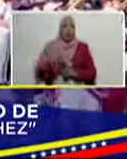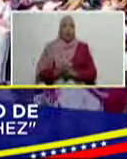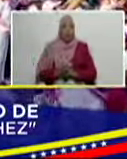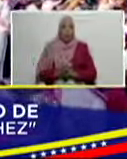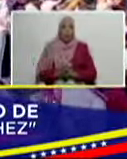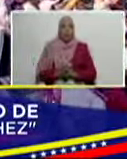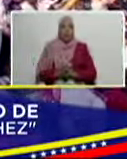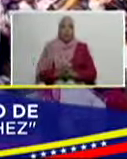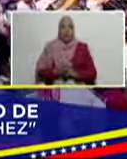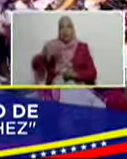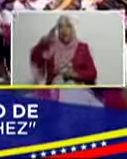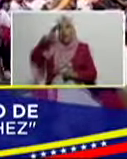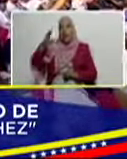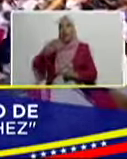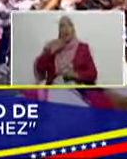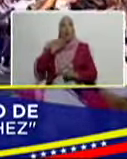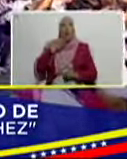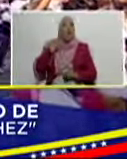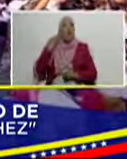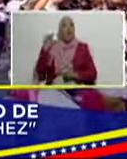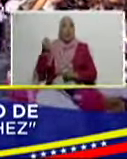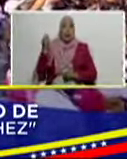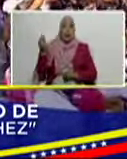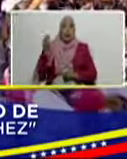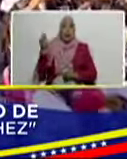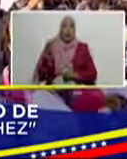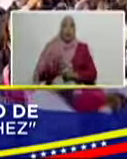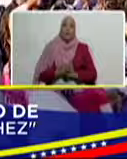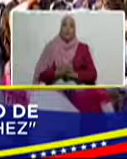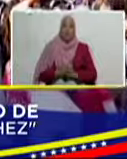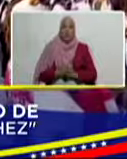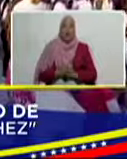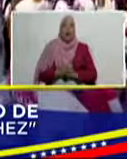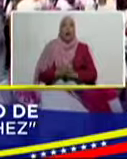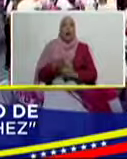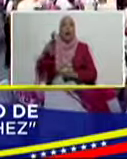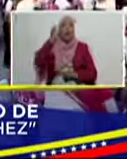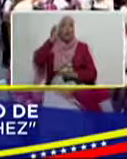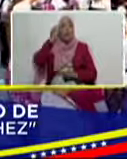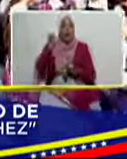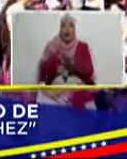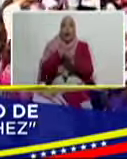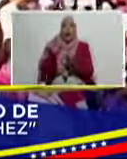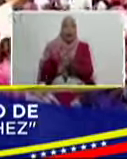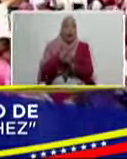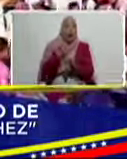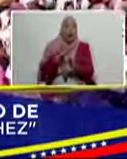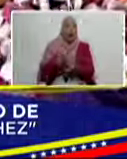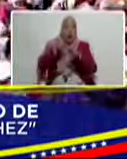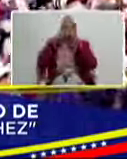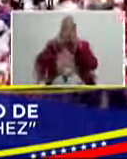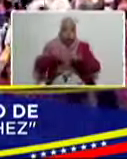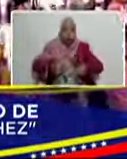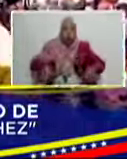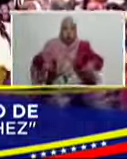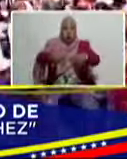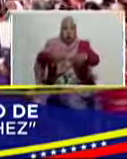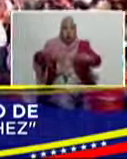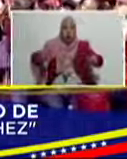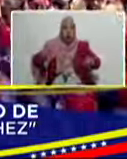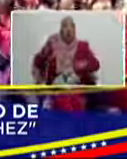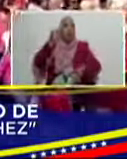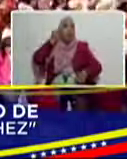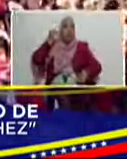¡A la mujer joven! ¡A la mujer campesina! ¡A la mujer